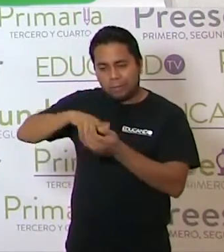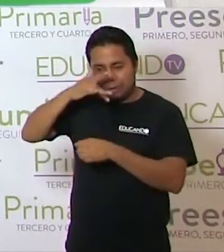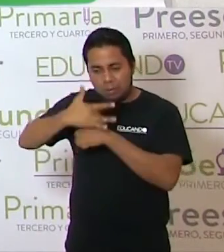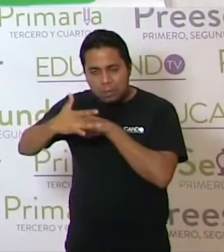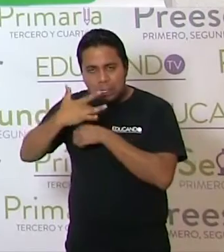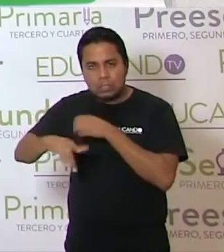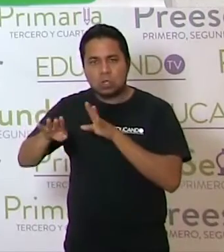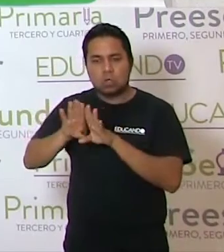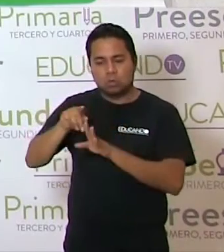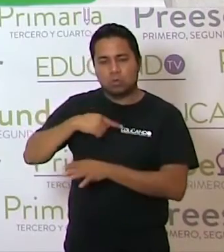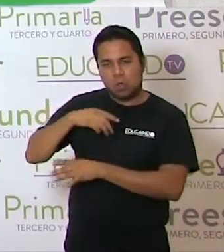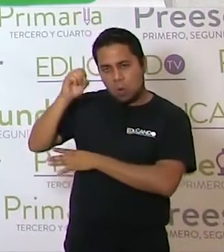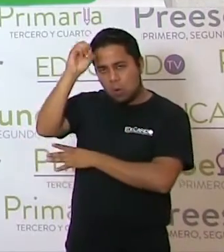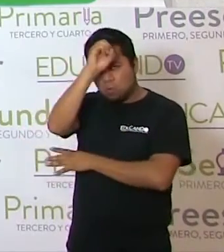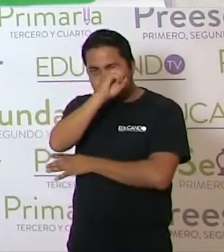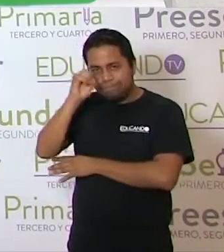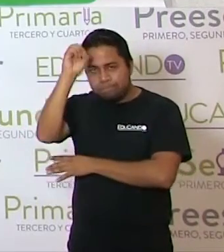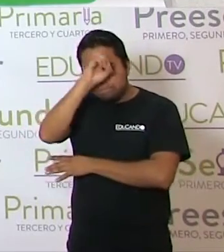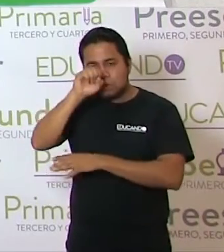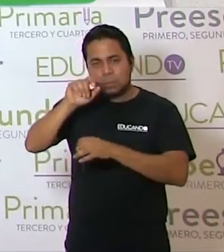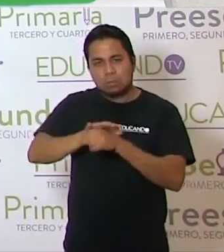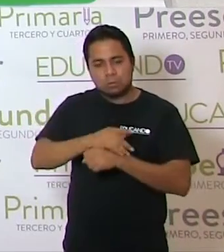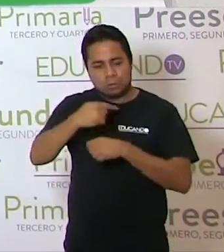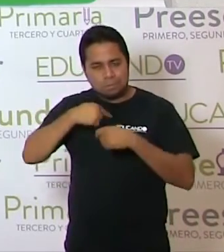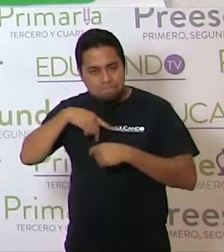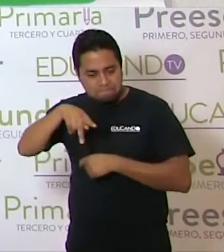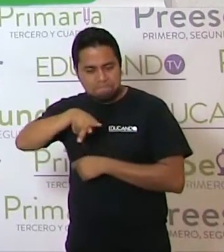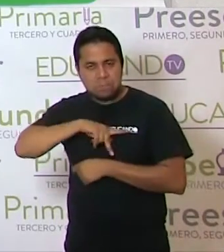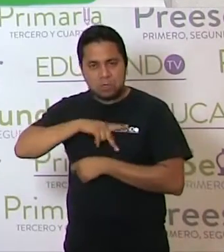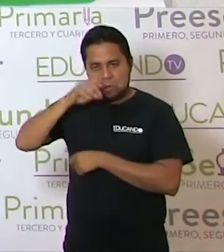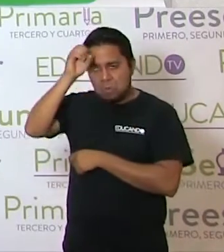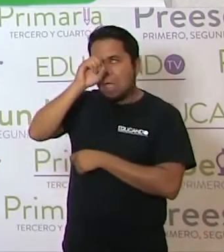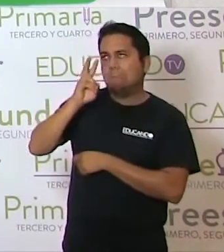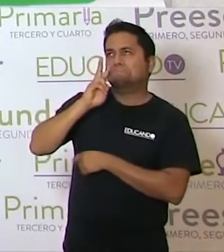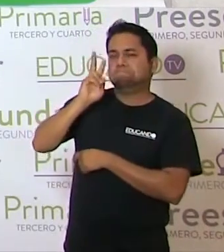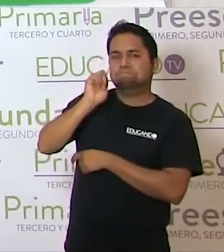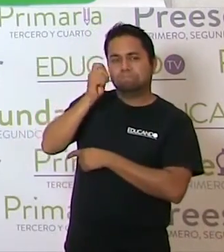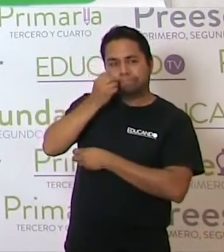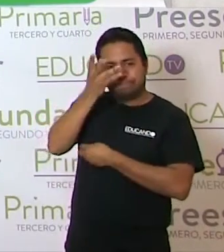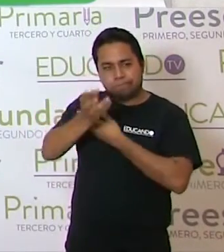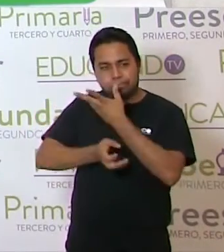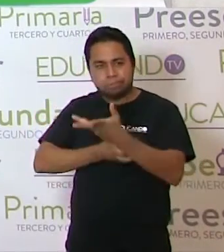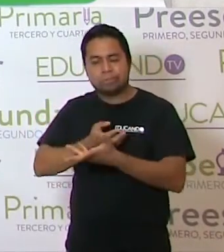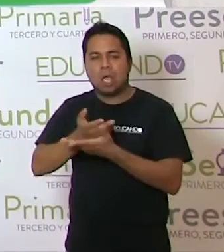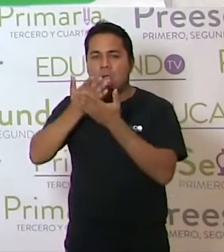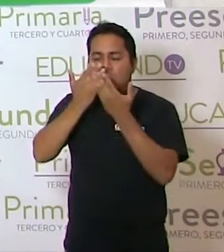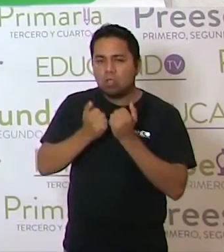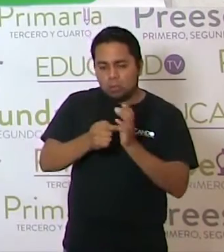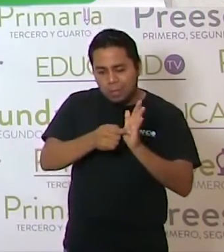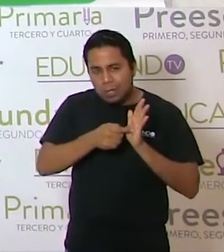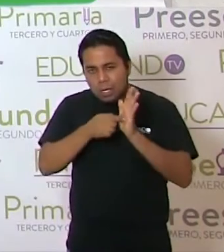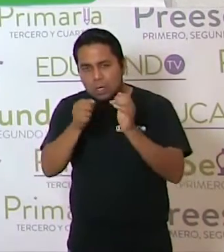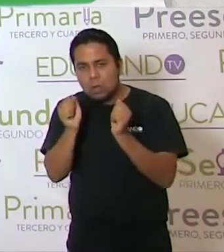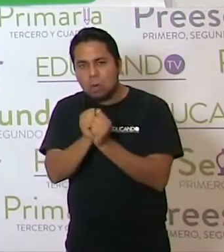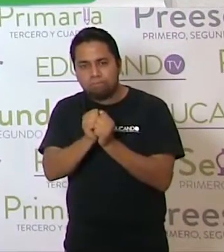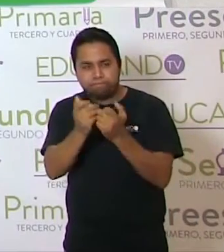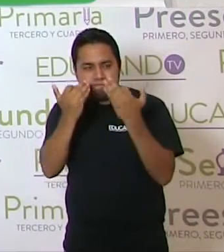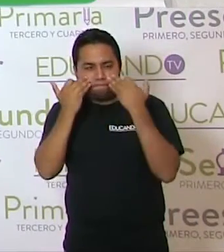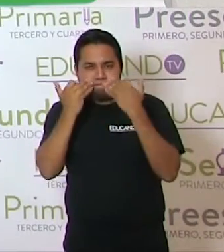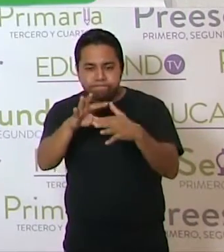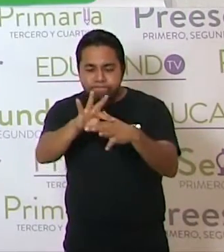porque expresa el pensamiento de mi persona porque no estoy transmitiendo un dato comprobable